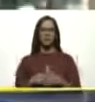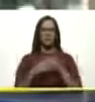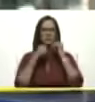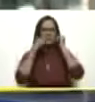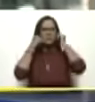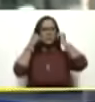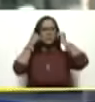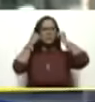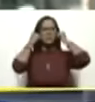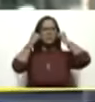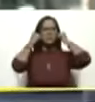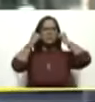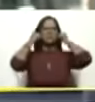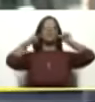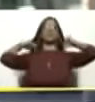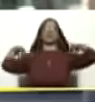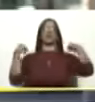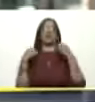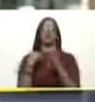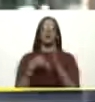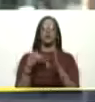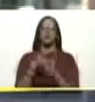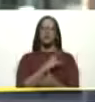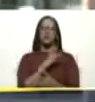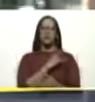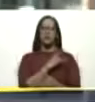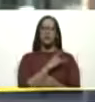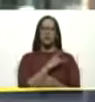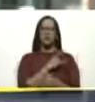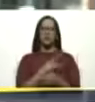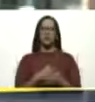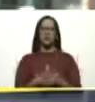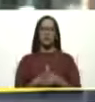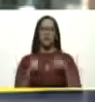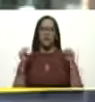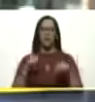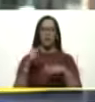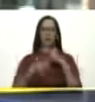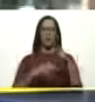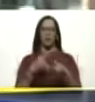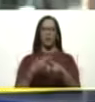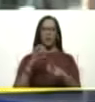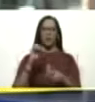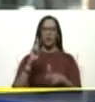en el Instituto Universitario Santiago Mariño, aquí en Puerto Ordaz.